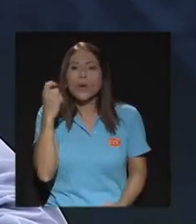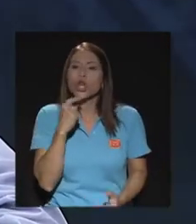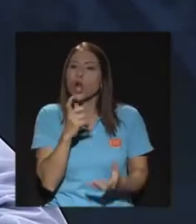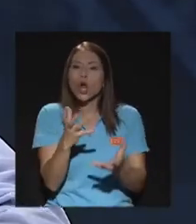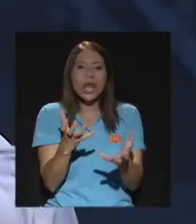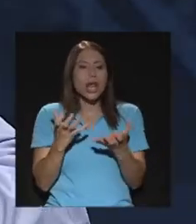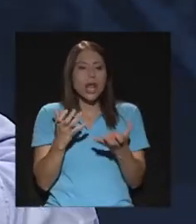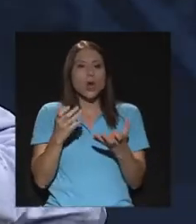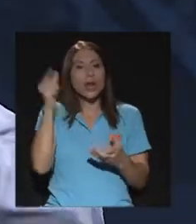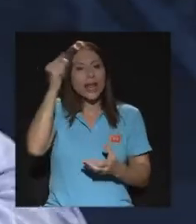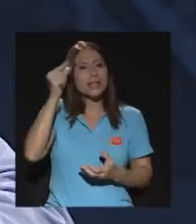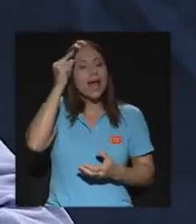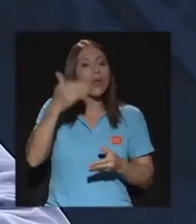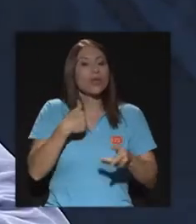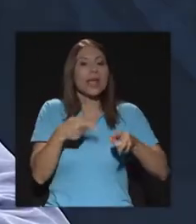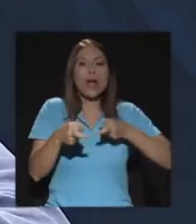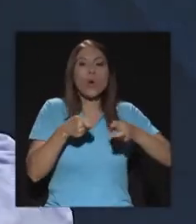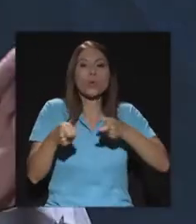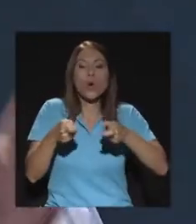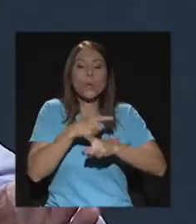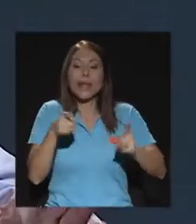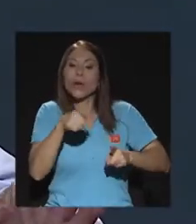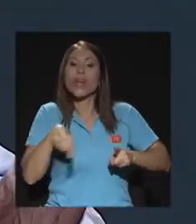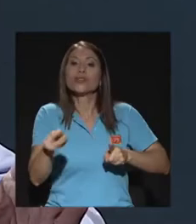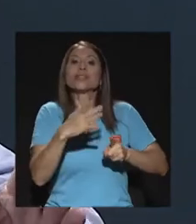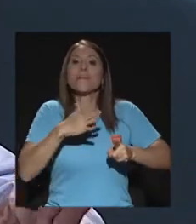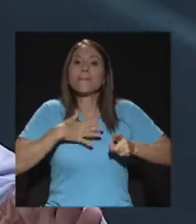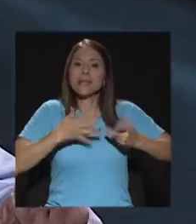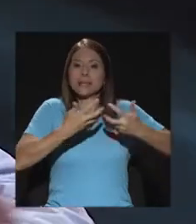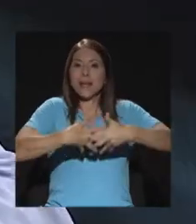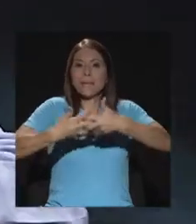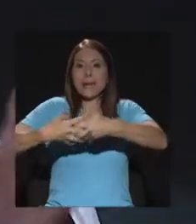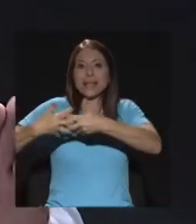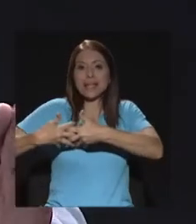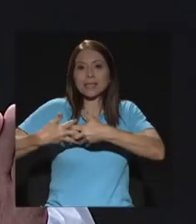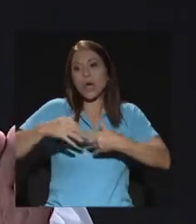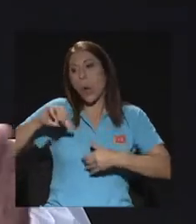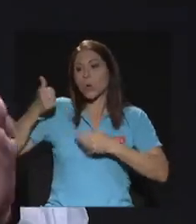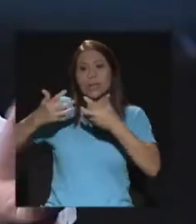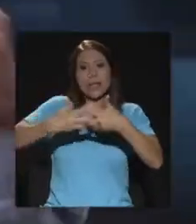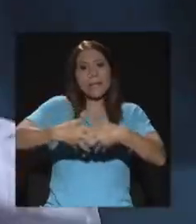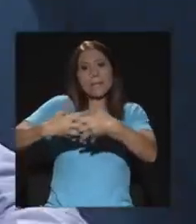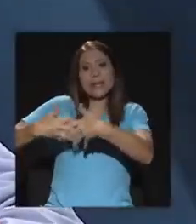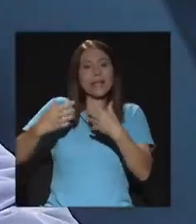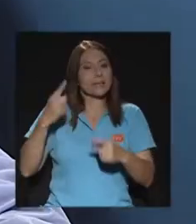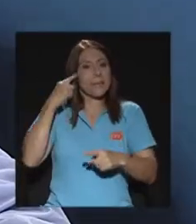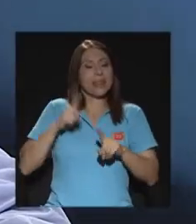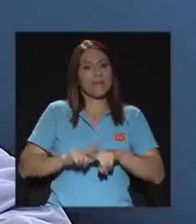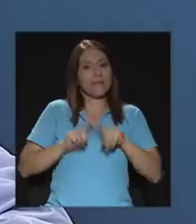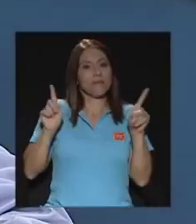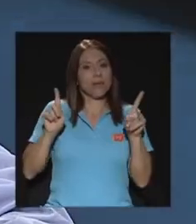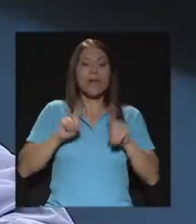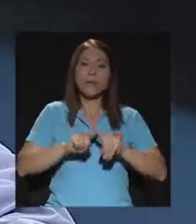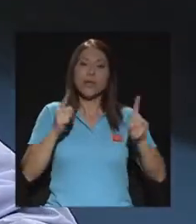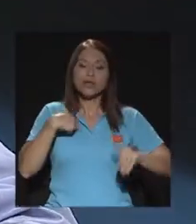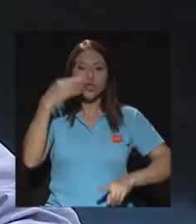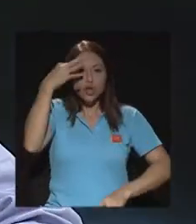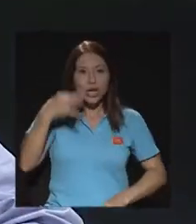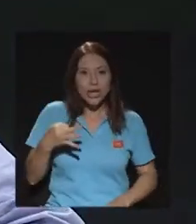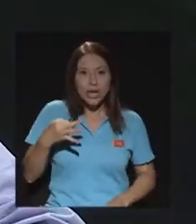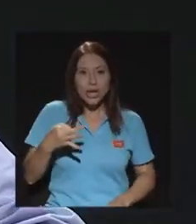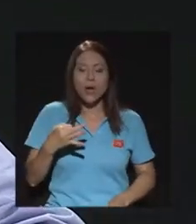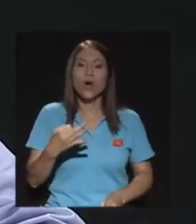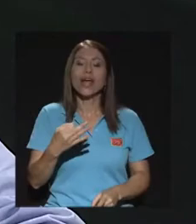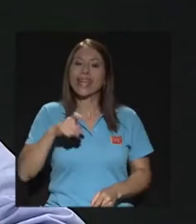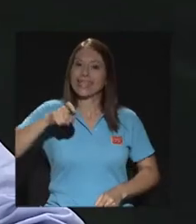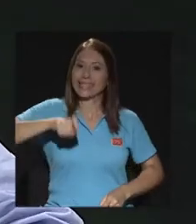control. Pero eso es mis empresas. Uh-huh. Otros concesionarios podrán pensar de otra forma. Okay. Pero yo sí creo que va a haber